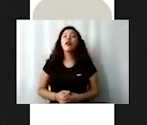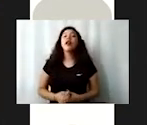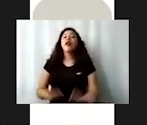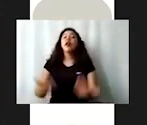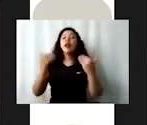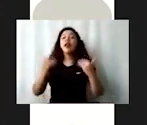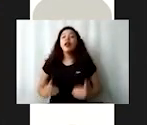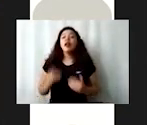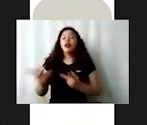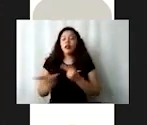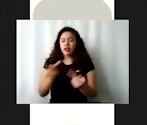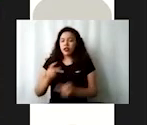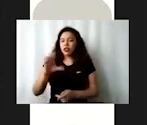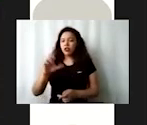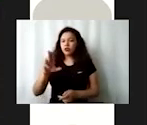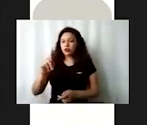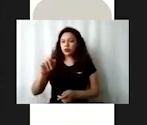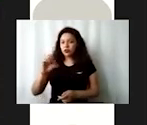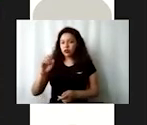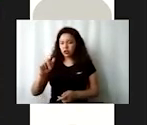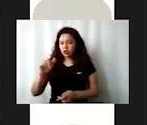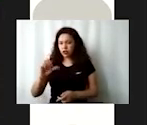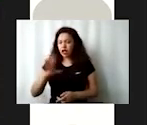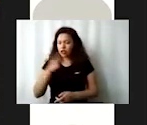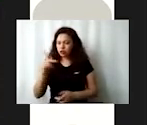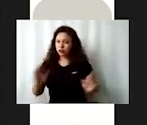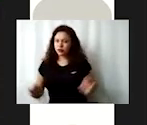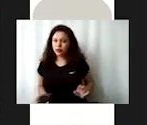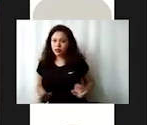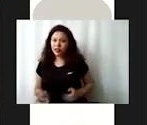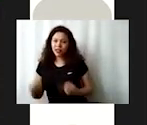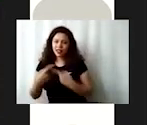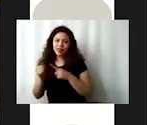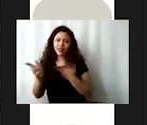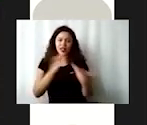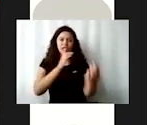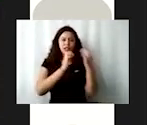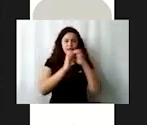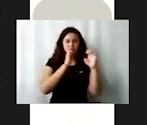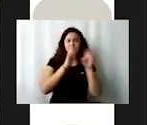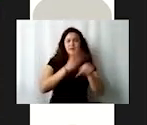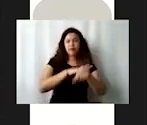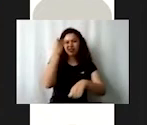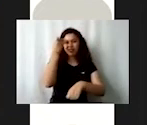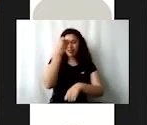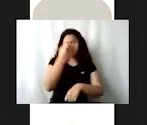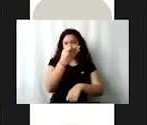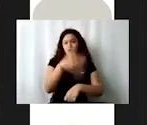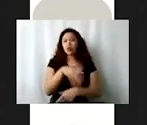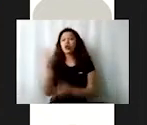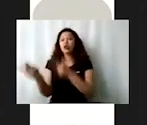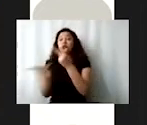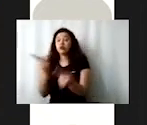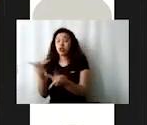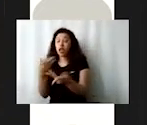tiene una cualidad, a diferencia de la entrevista, que estas son más tardadas, los cuestionarios ya hoy